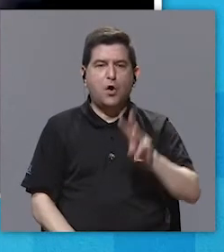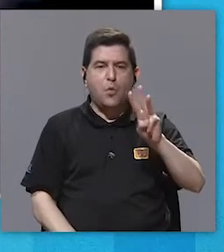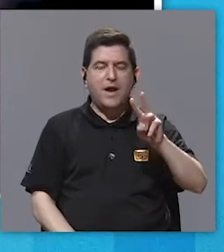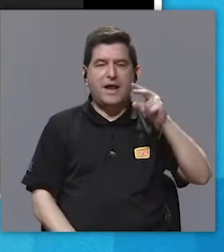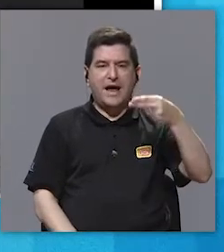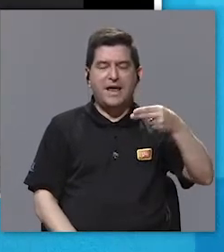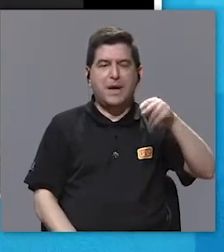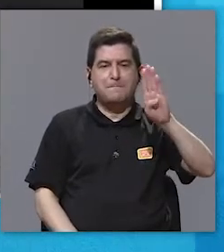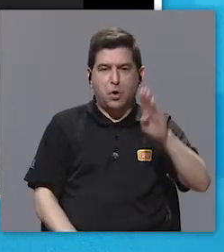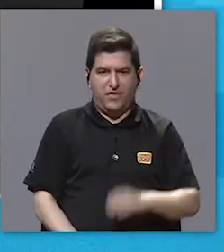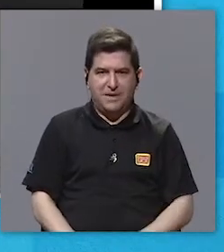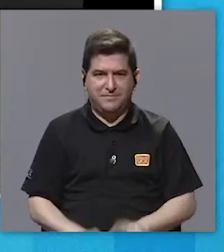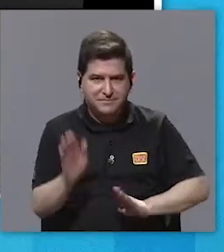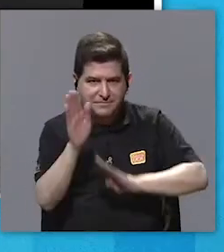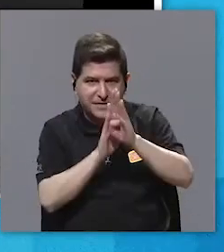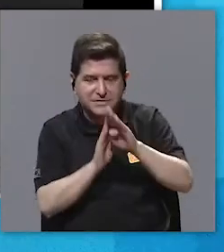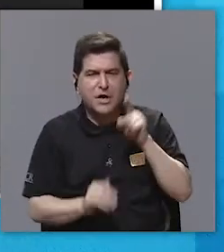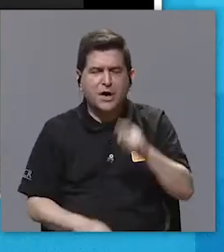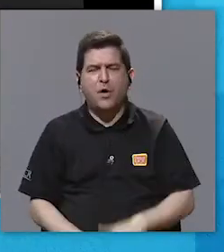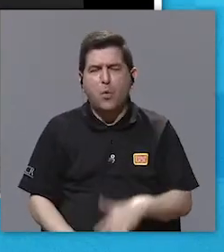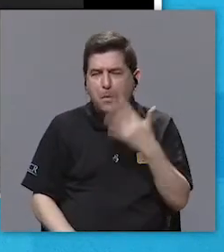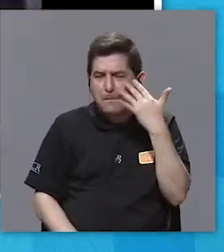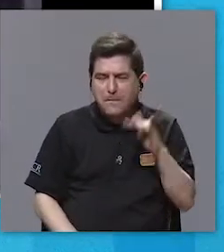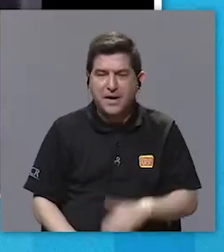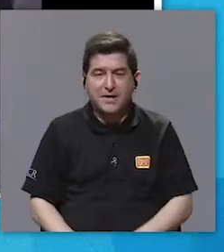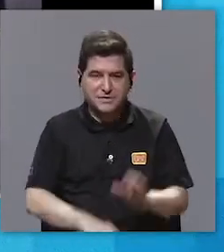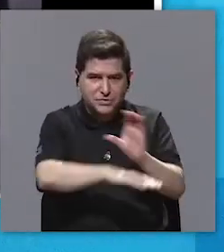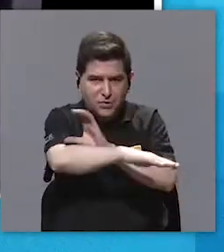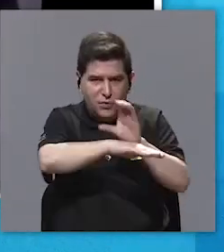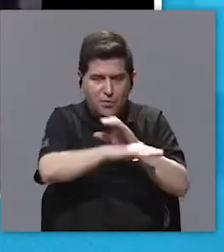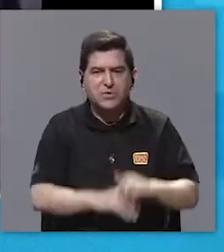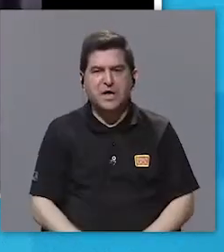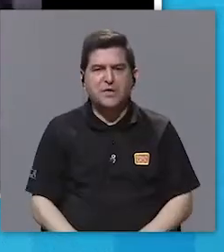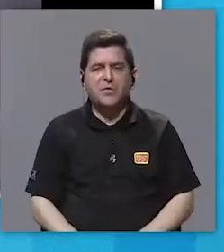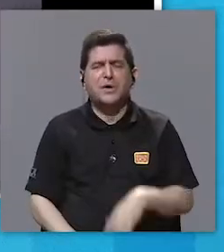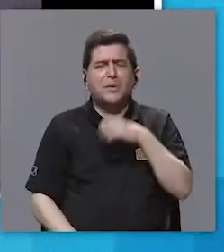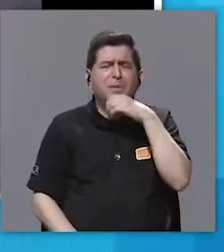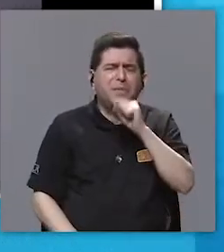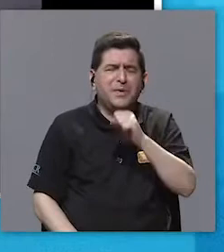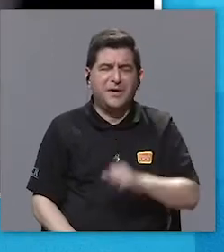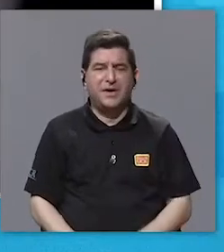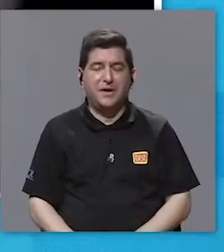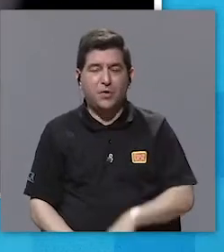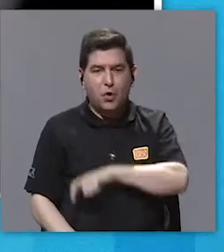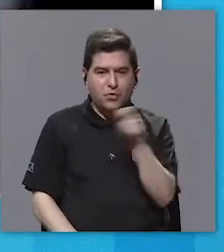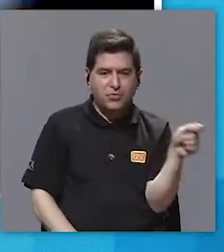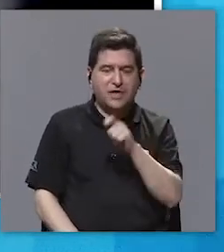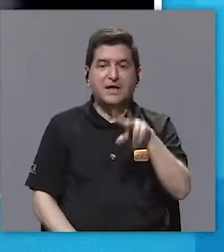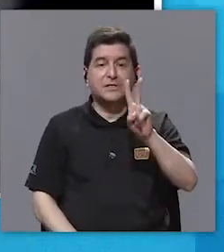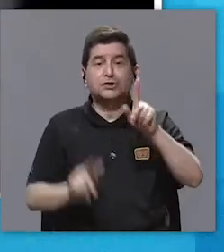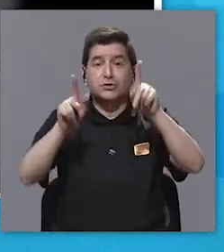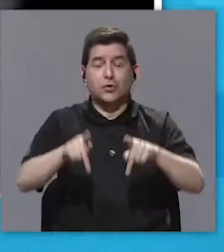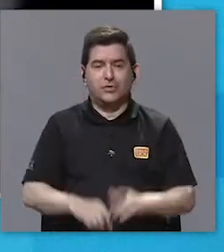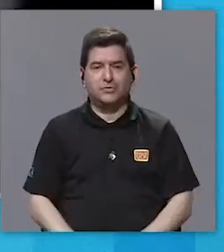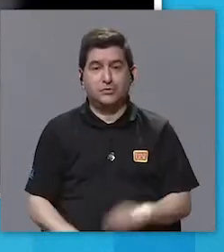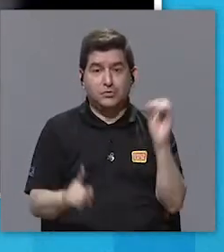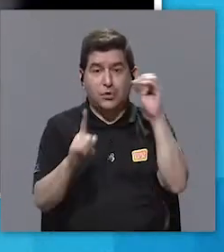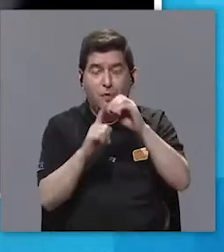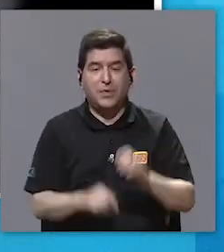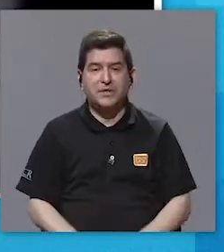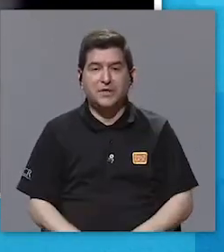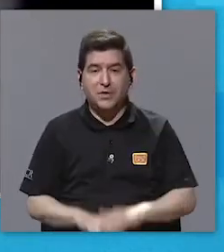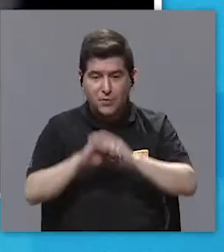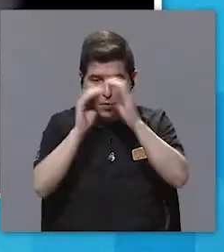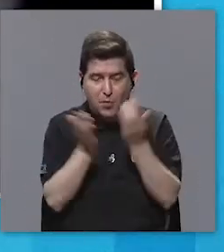cuando william higginbotham desarrolló el simulador hecho en computadora bastante primitivo nado tenis parados cuyo